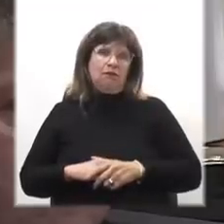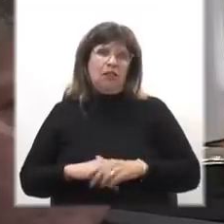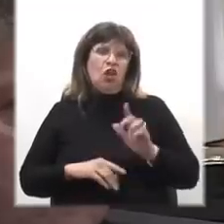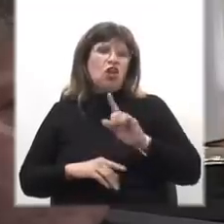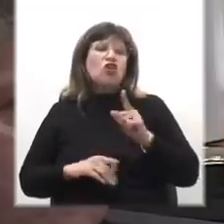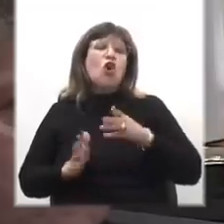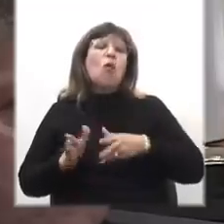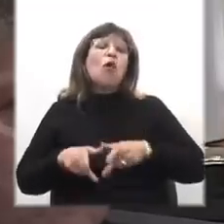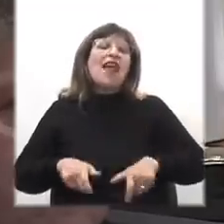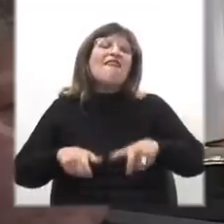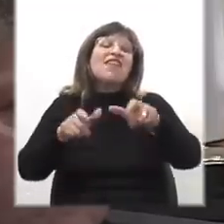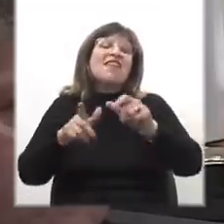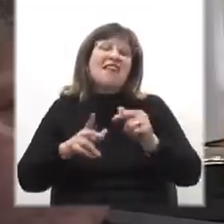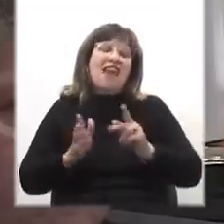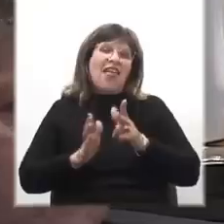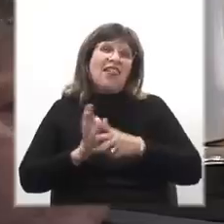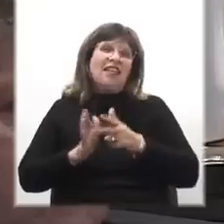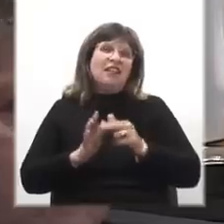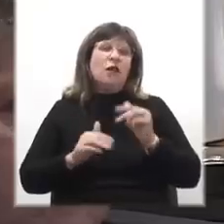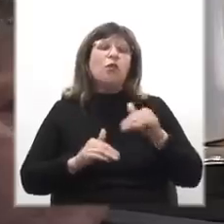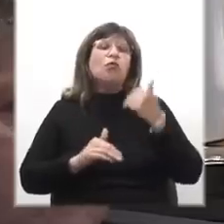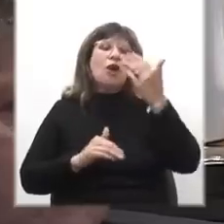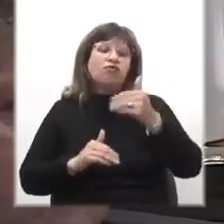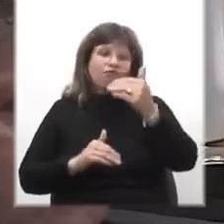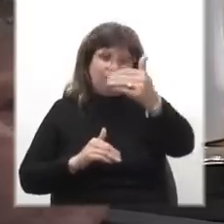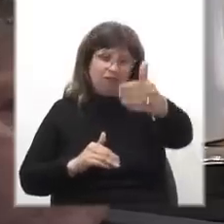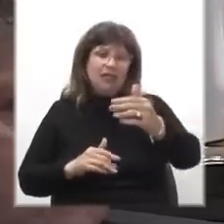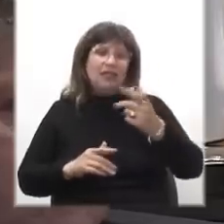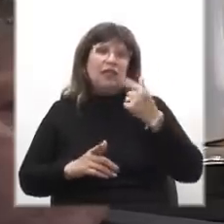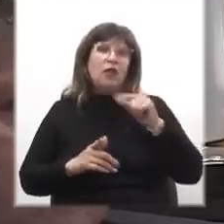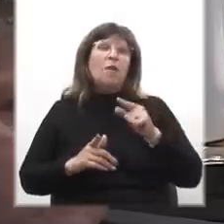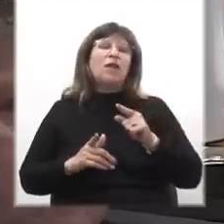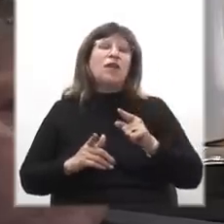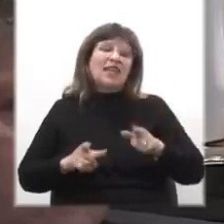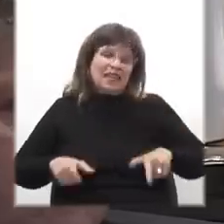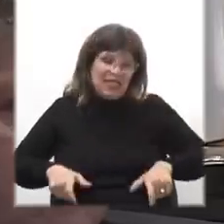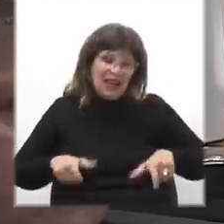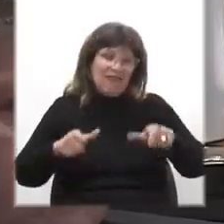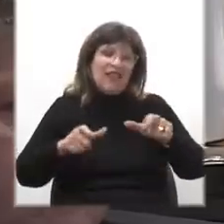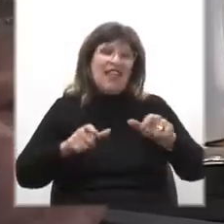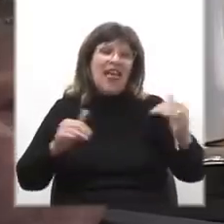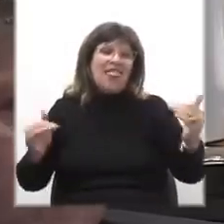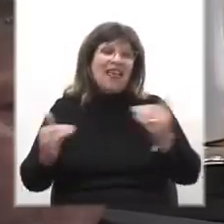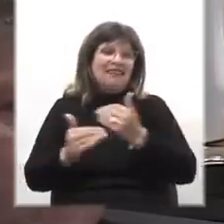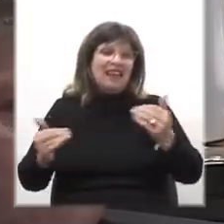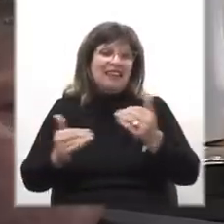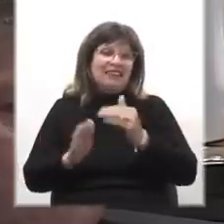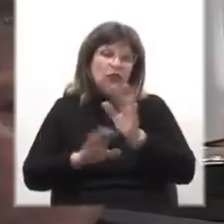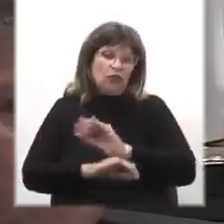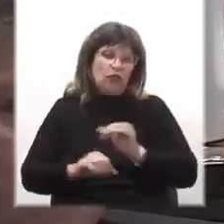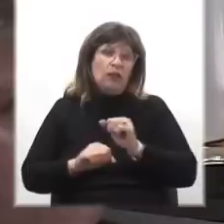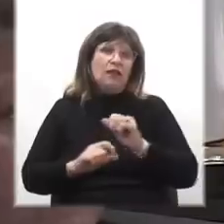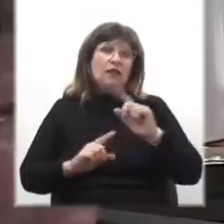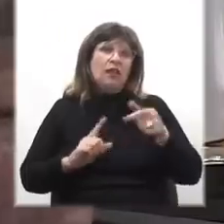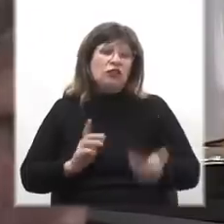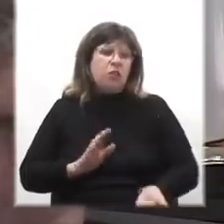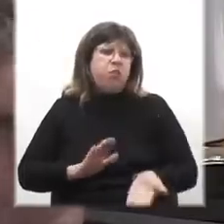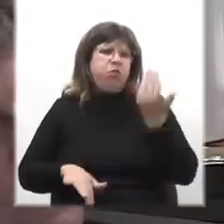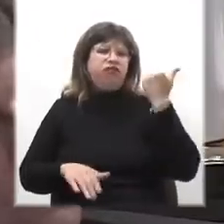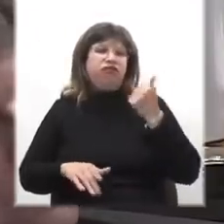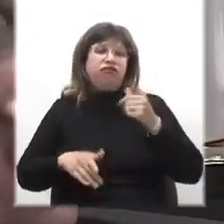la vía del tren, porque la vía del tren pasa unas cuadras más arriba, pero hay que hacer toda la vía de tránsito para que el tránsito que no puede pasar, entonces vuela el